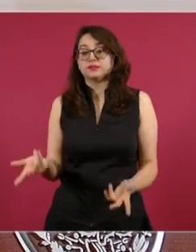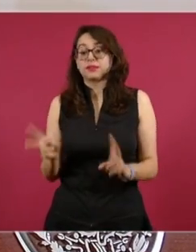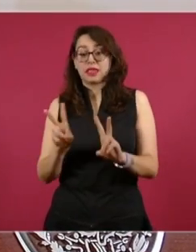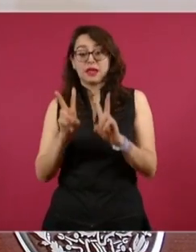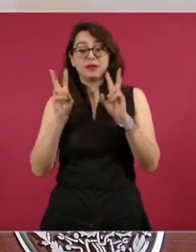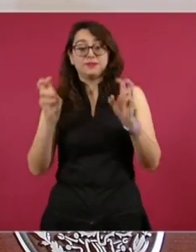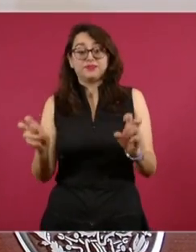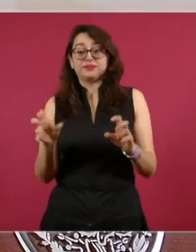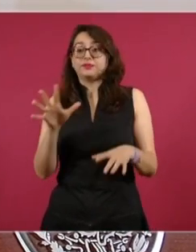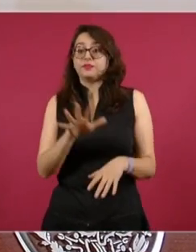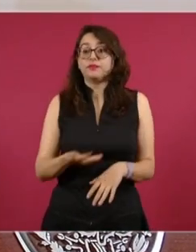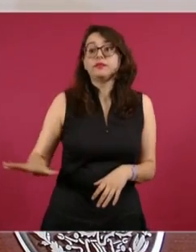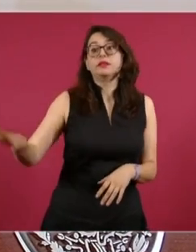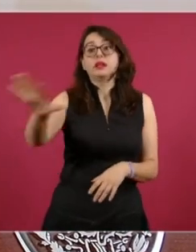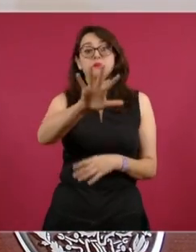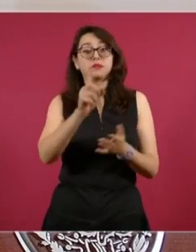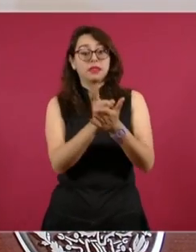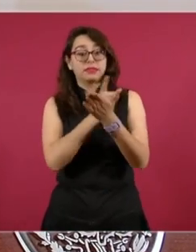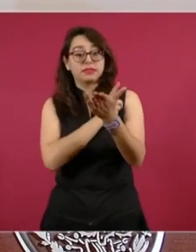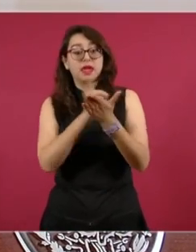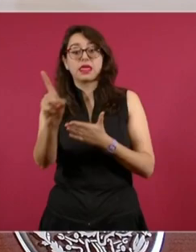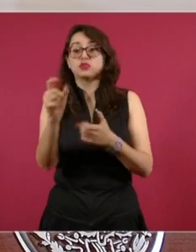sociales o derechos sociales